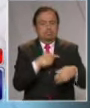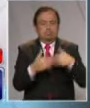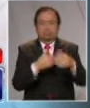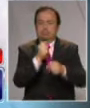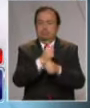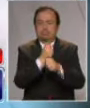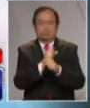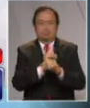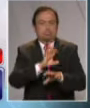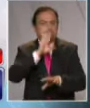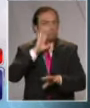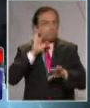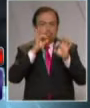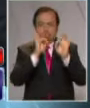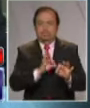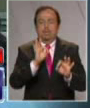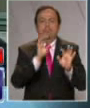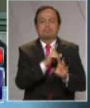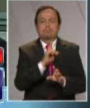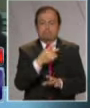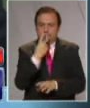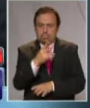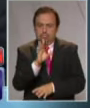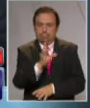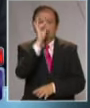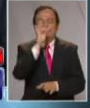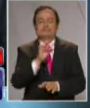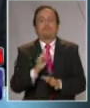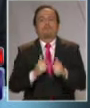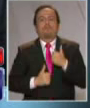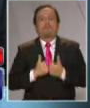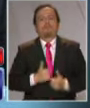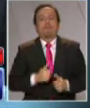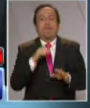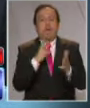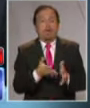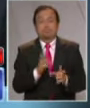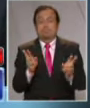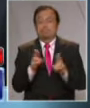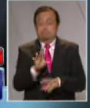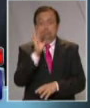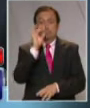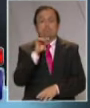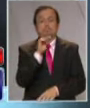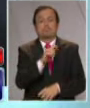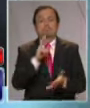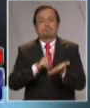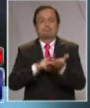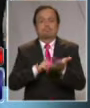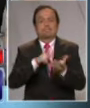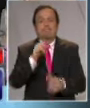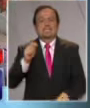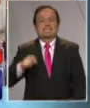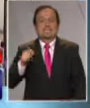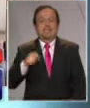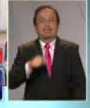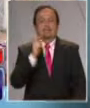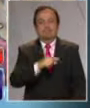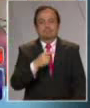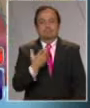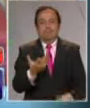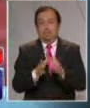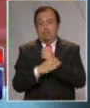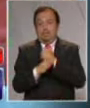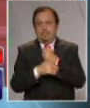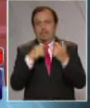trabajo de manera acertada y correcta, de manera muy profesional, y han llegado a la conclusión de que efectivamente el senador ha cometido los